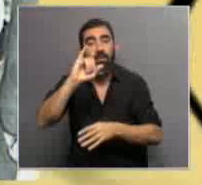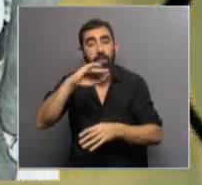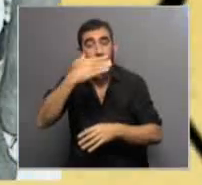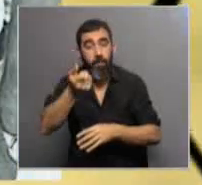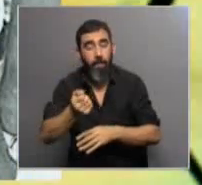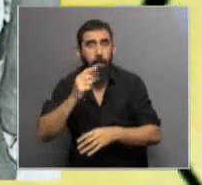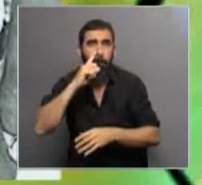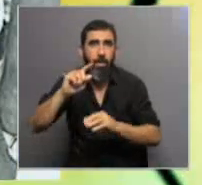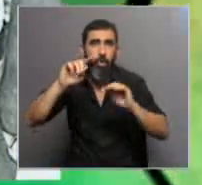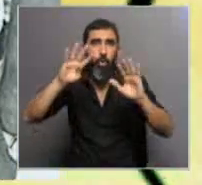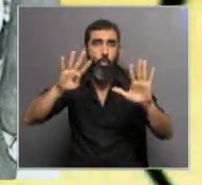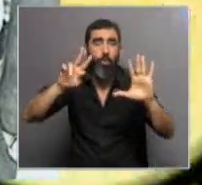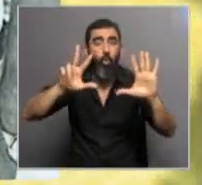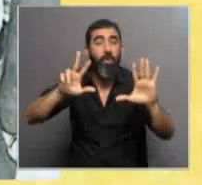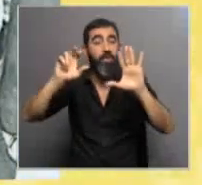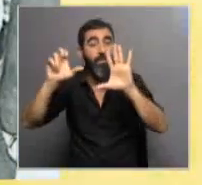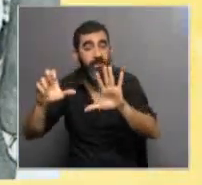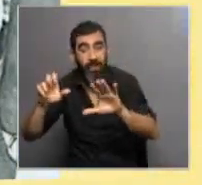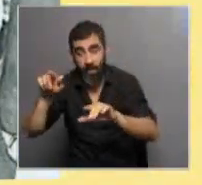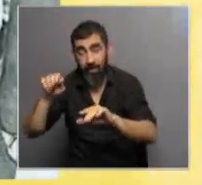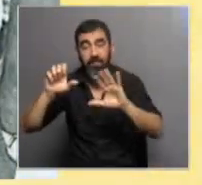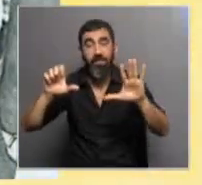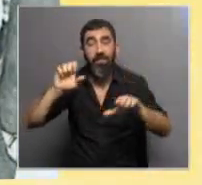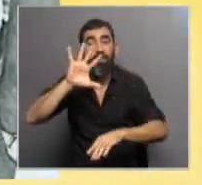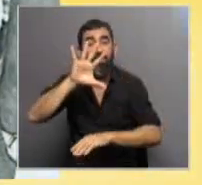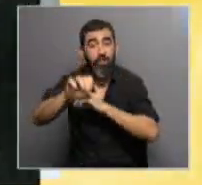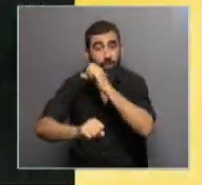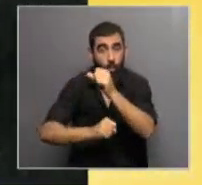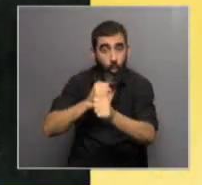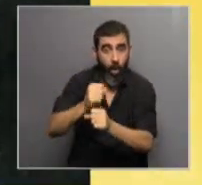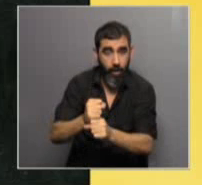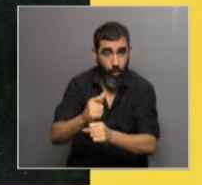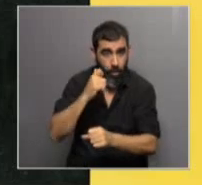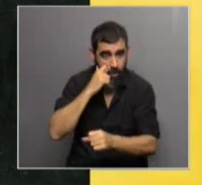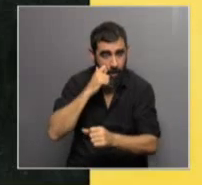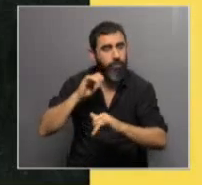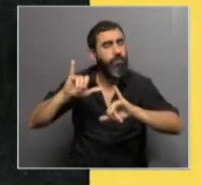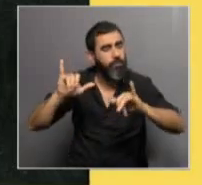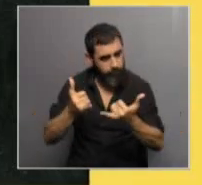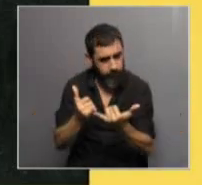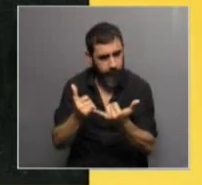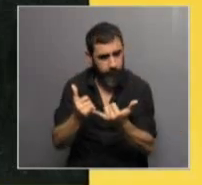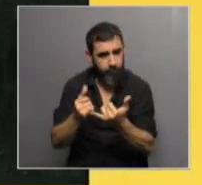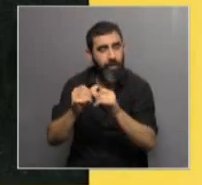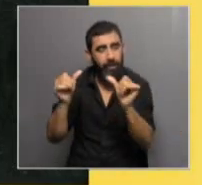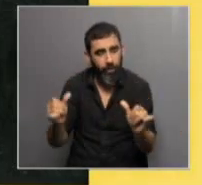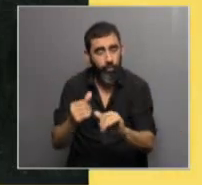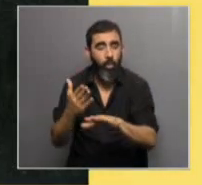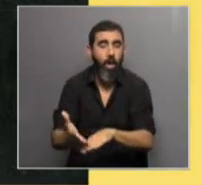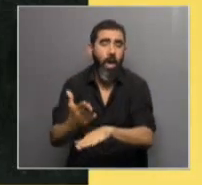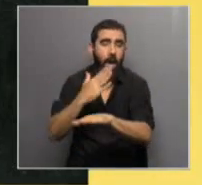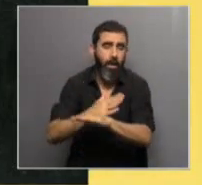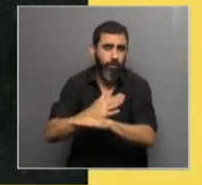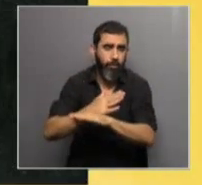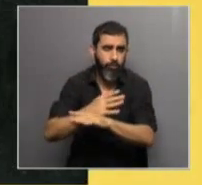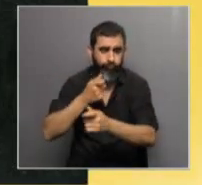1986 él tenía 65 años y ya había hecho su voz hombre